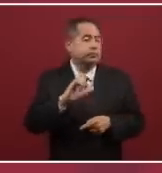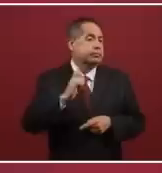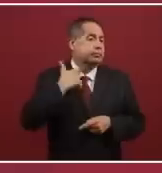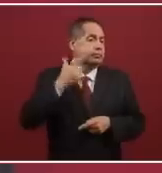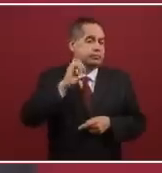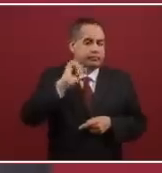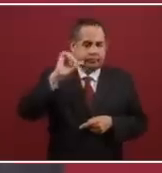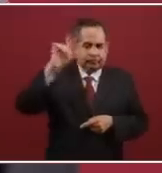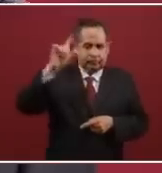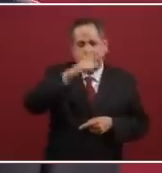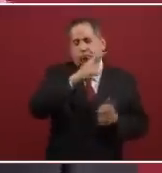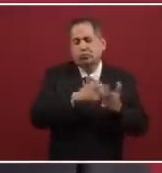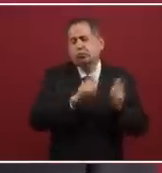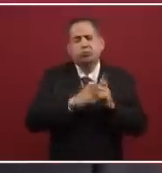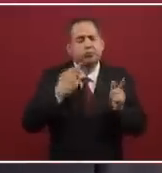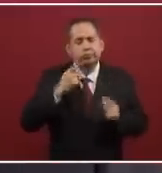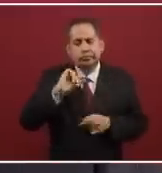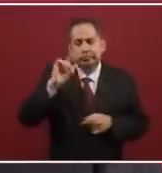de un partido.